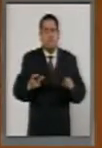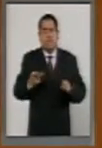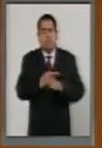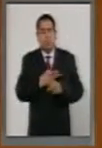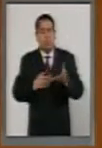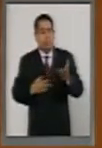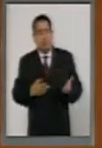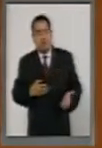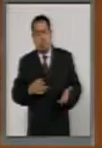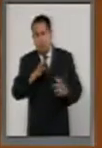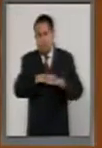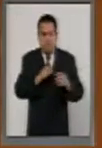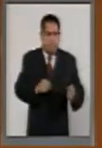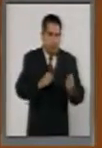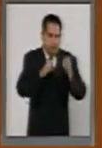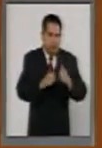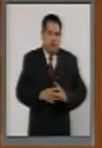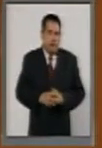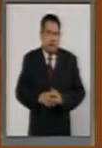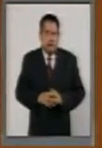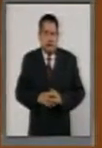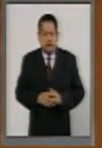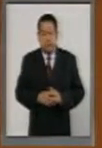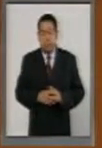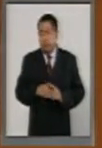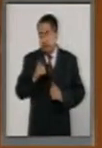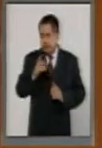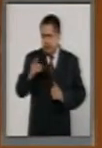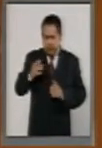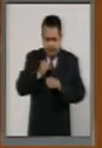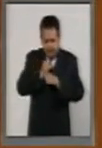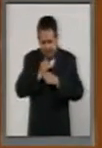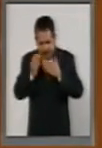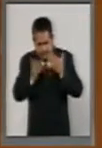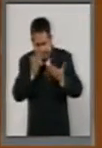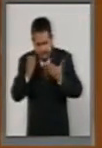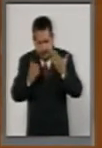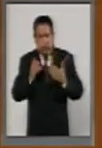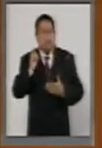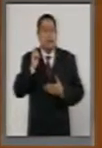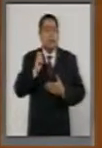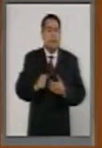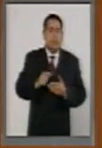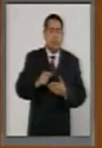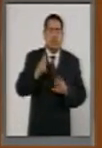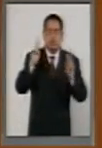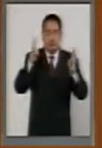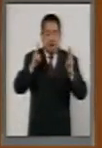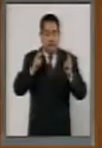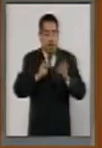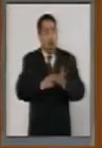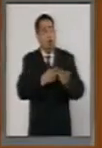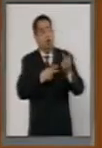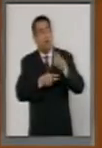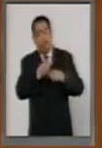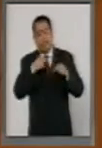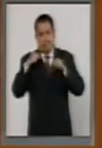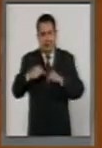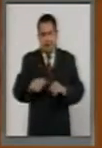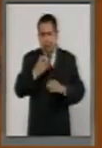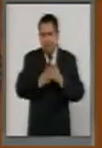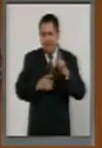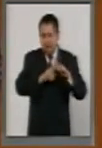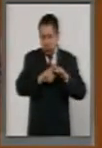al momento de ser deportados. Según el estudio titulado El retorno en el escenario de la